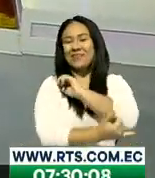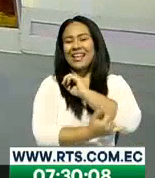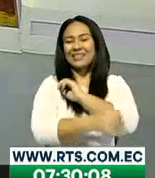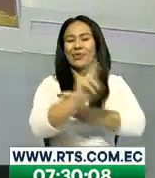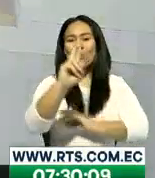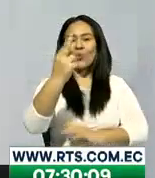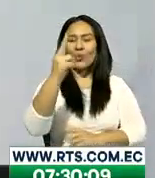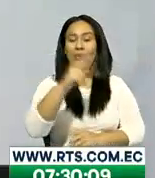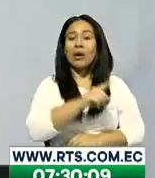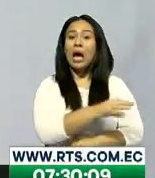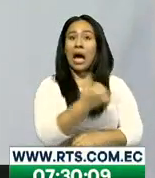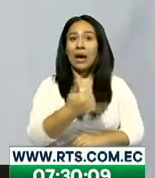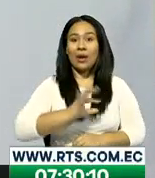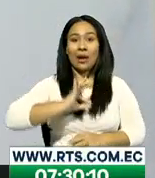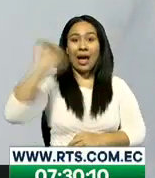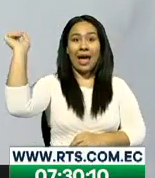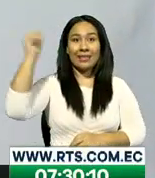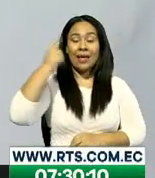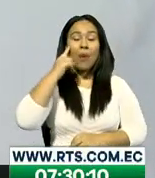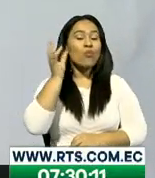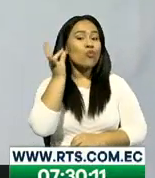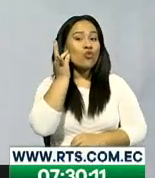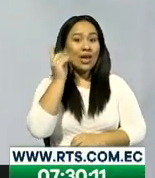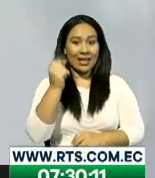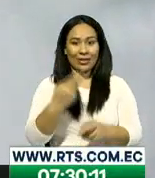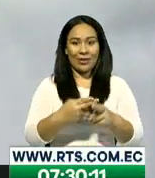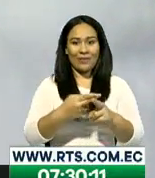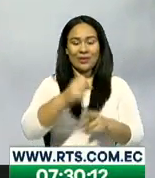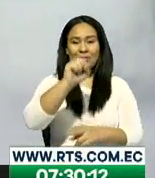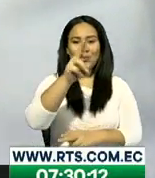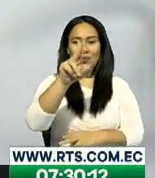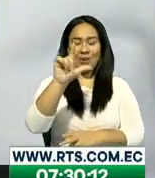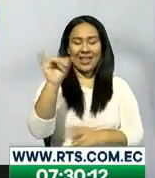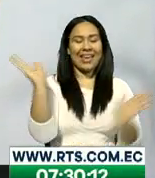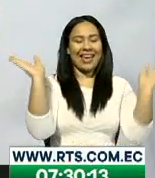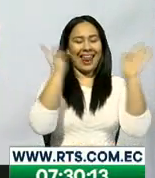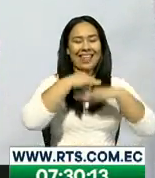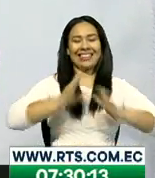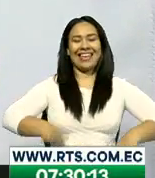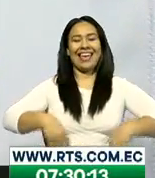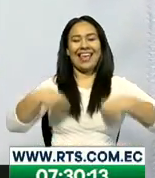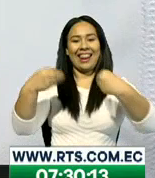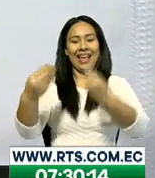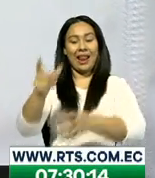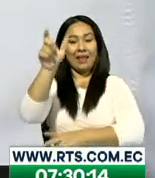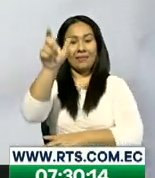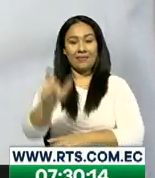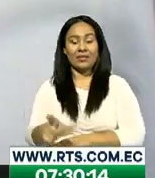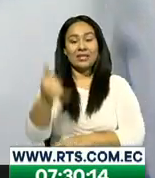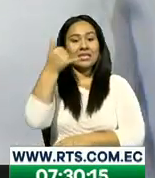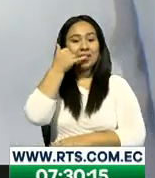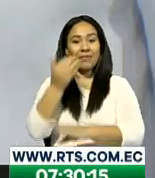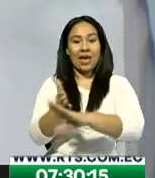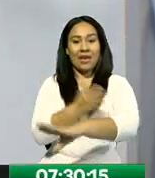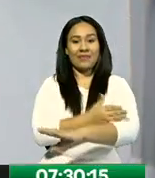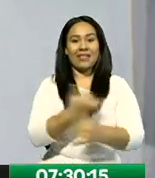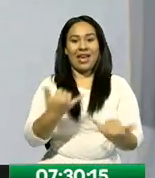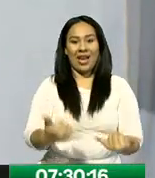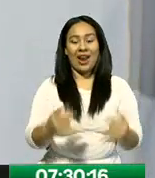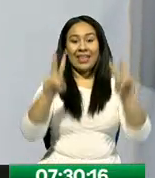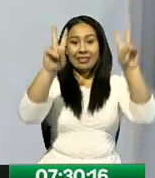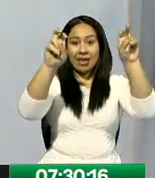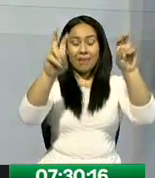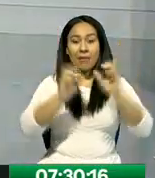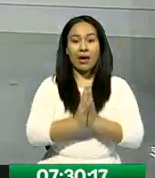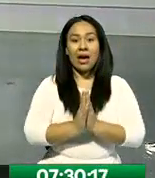la 9 de Luis Suárez, el Mordelón. Bueno, y con este regalo que hace la noticia, vamos de inmediato a dar paso a la jornada